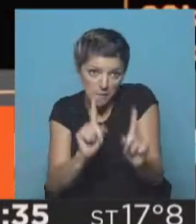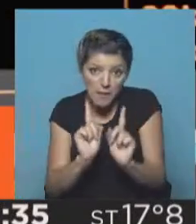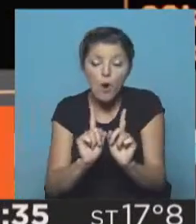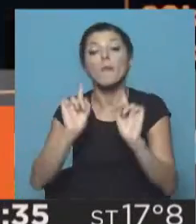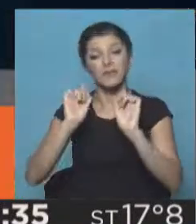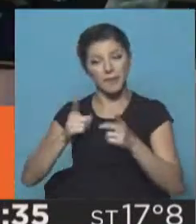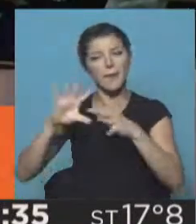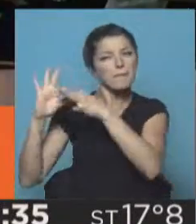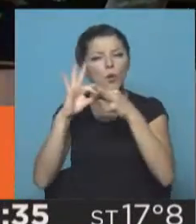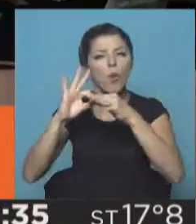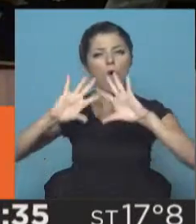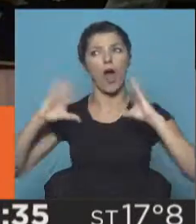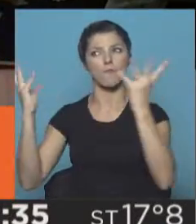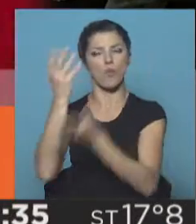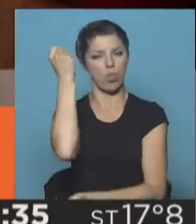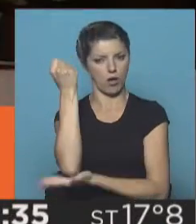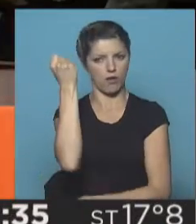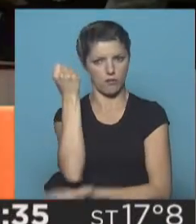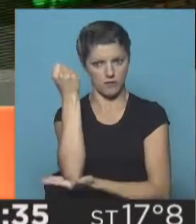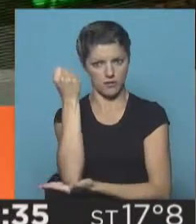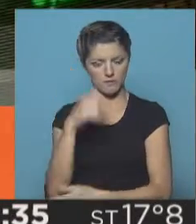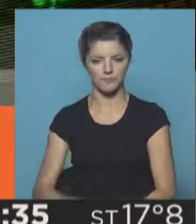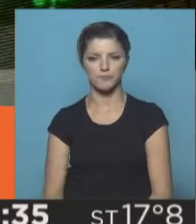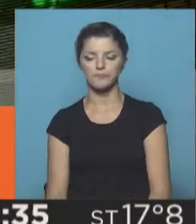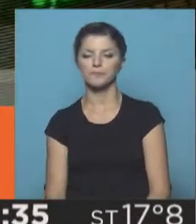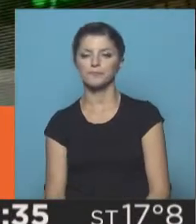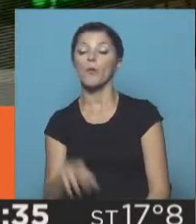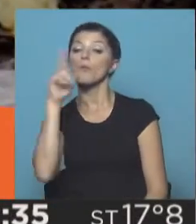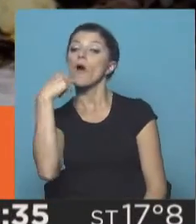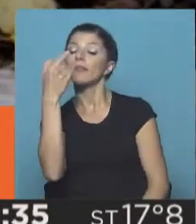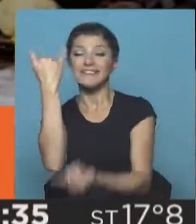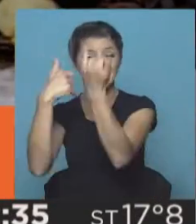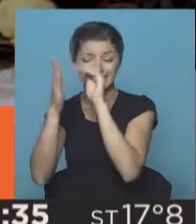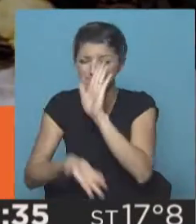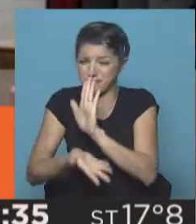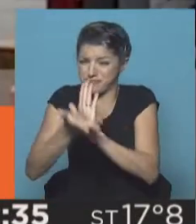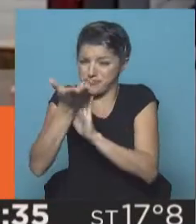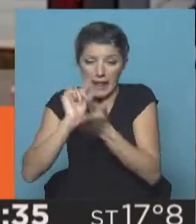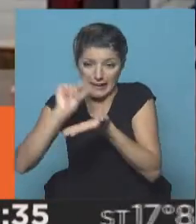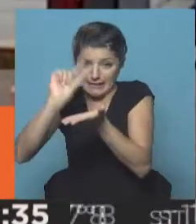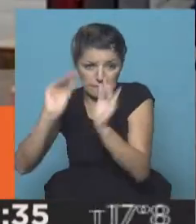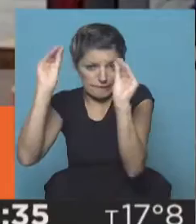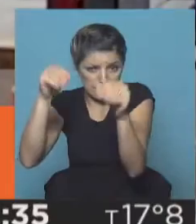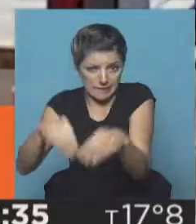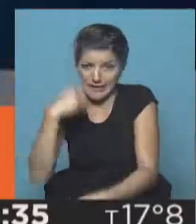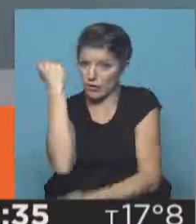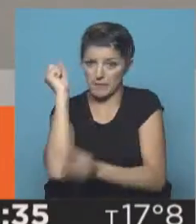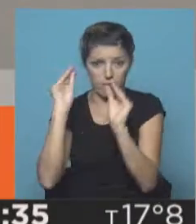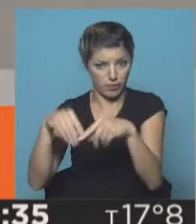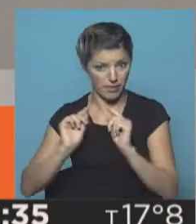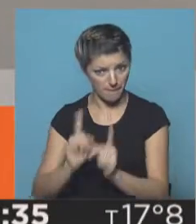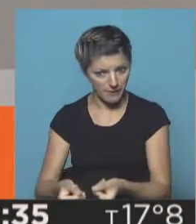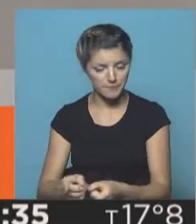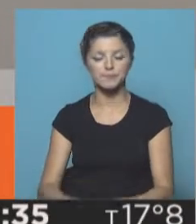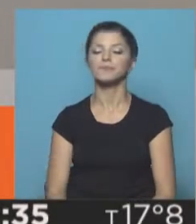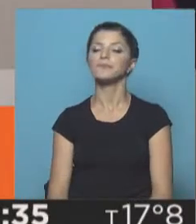global. Las tasas de interés altas encarecen el crédito y restan dinamismo a la economía. Y en